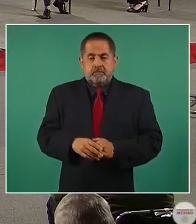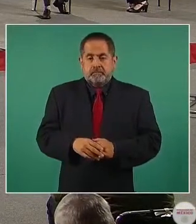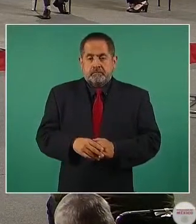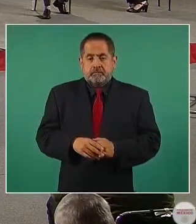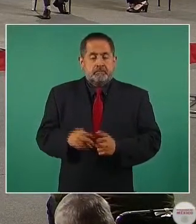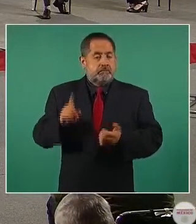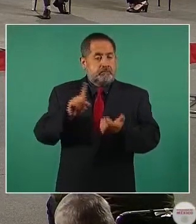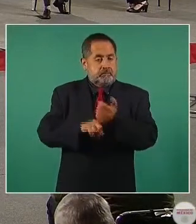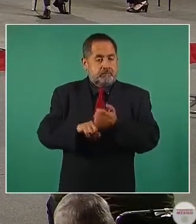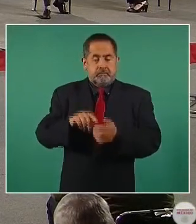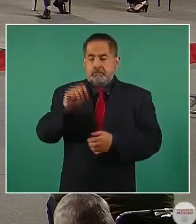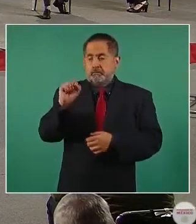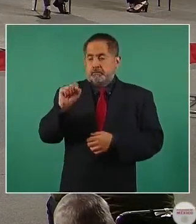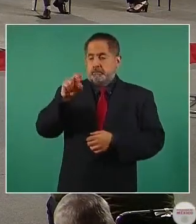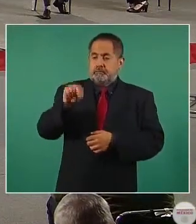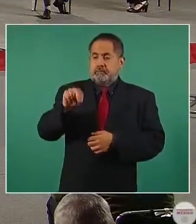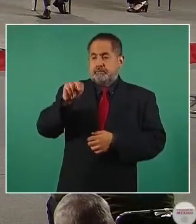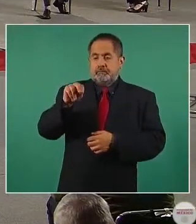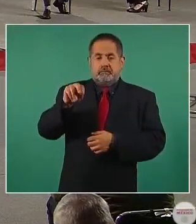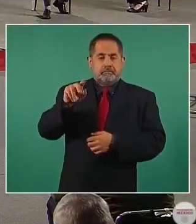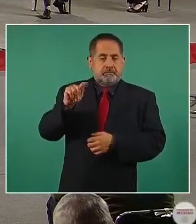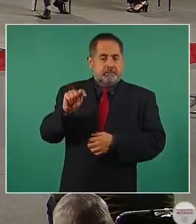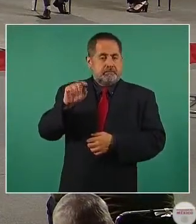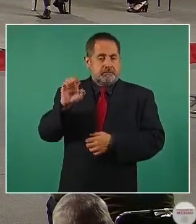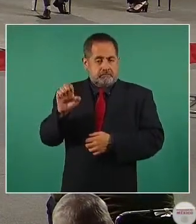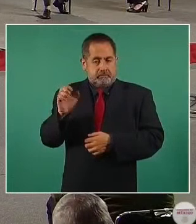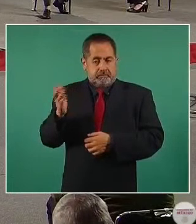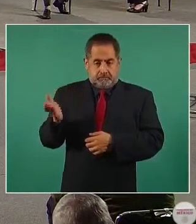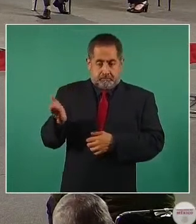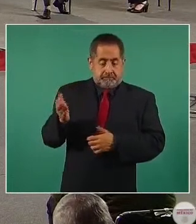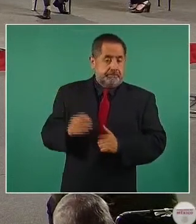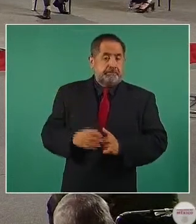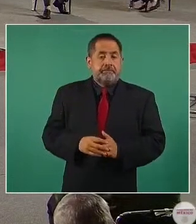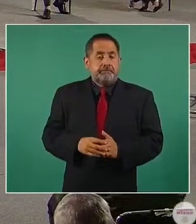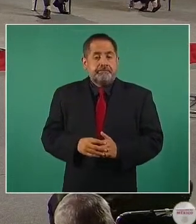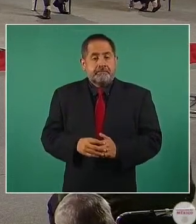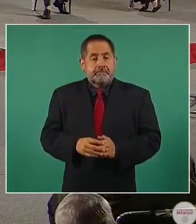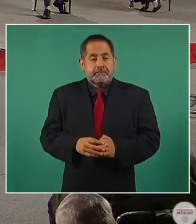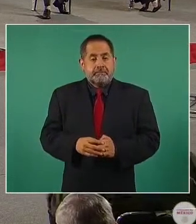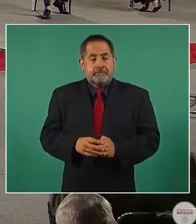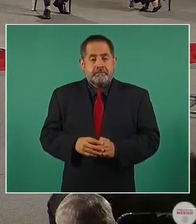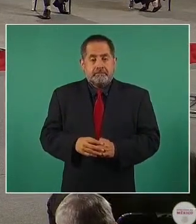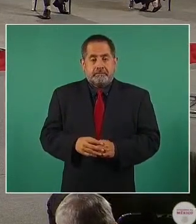el Sindicato de Maestros,